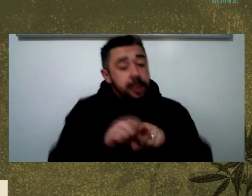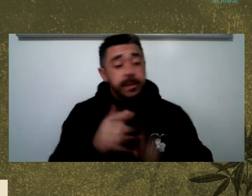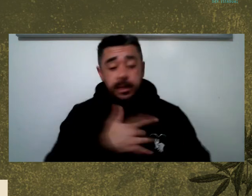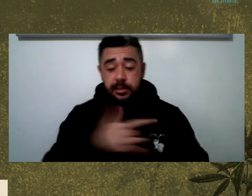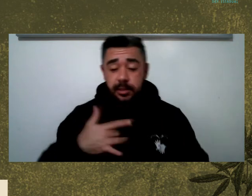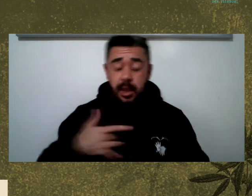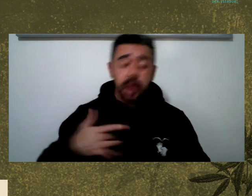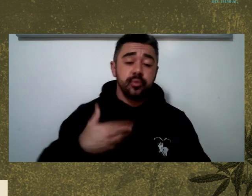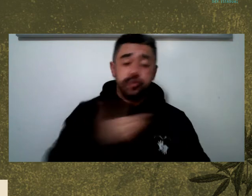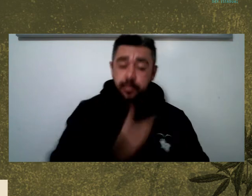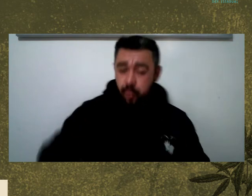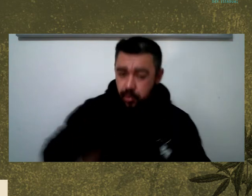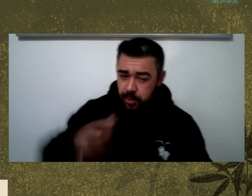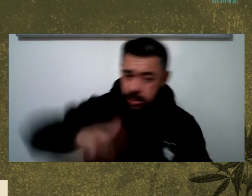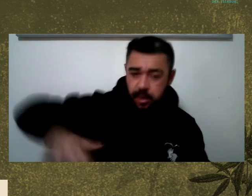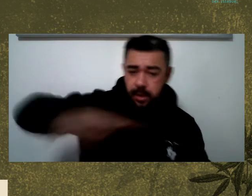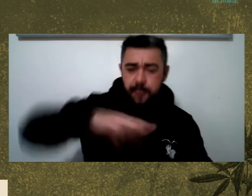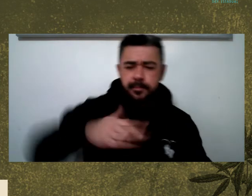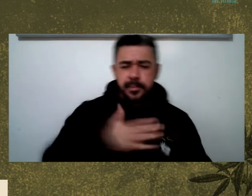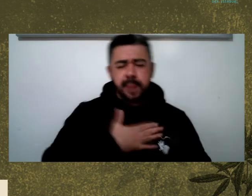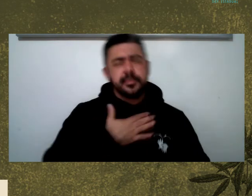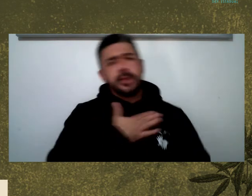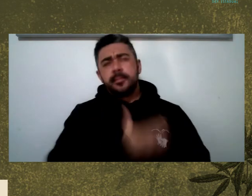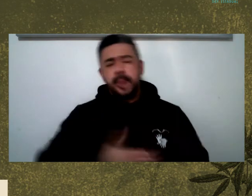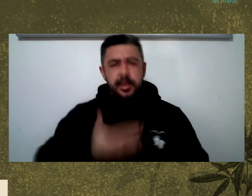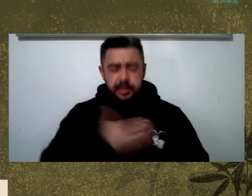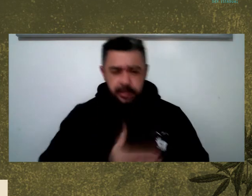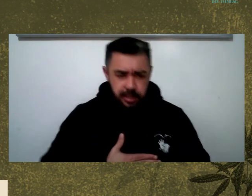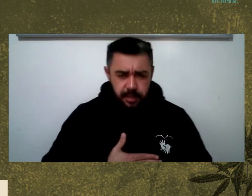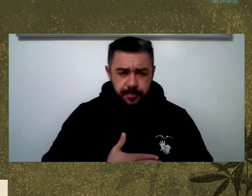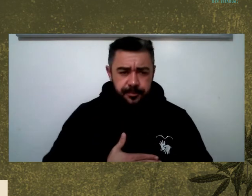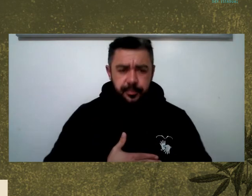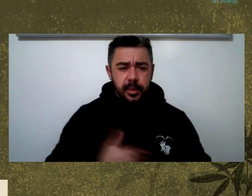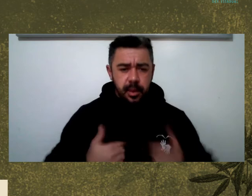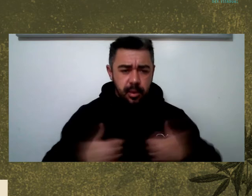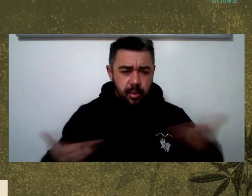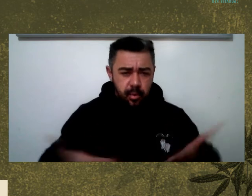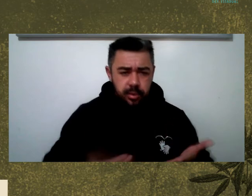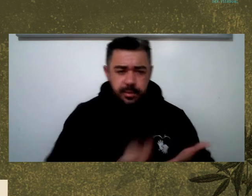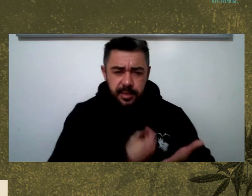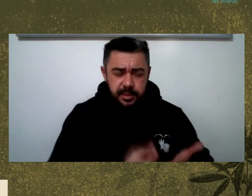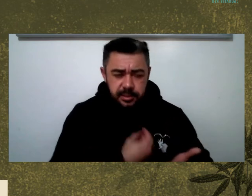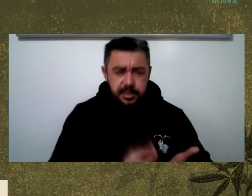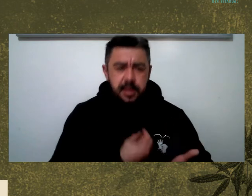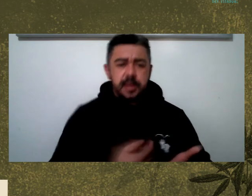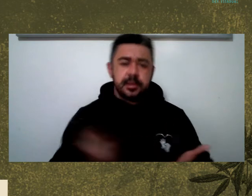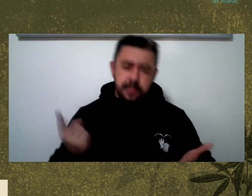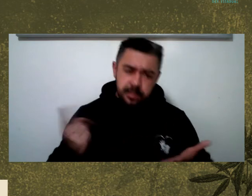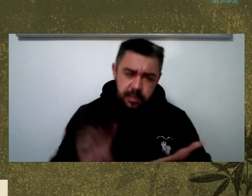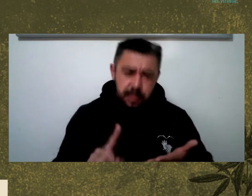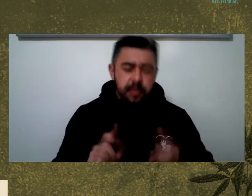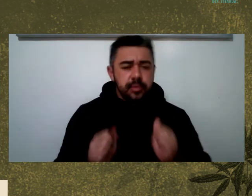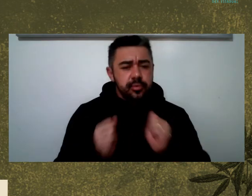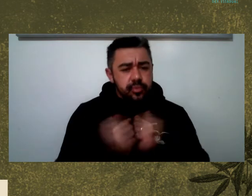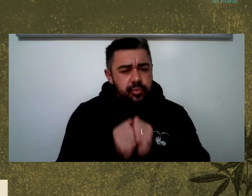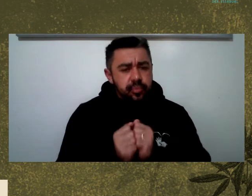gran placer que me hayan invitado nuevamente a estar presente para darle la bienvenida y pasarle la